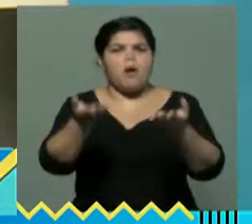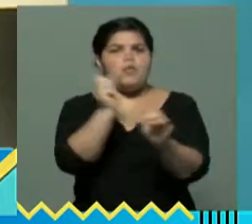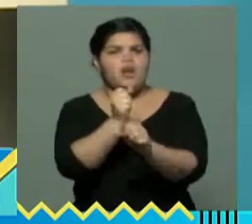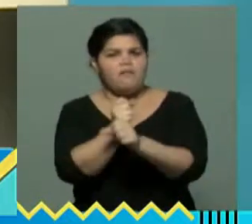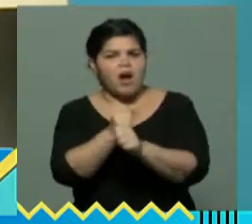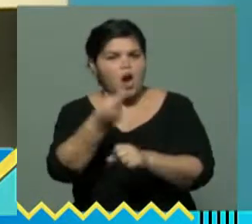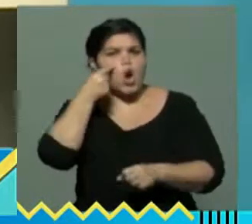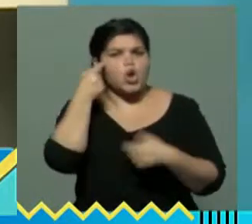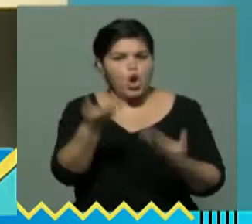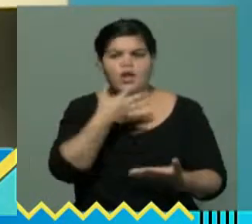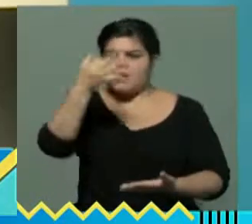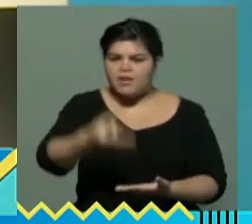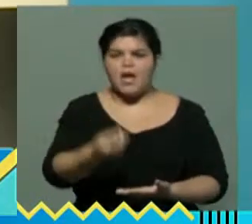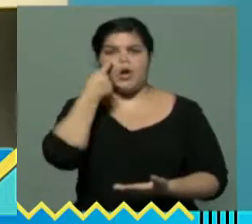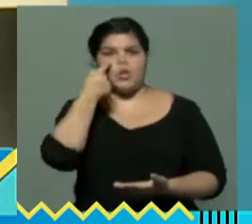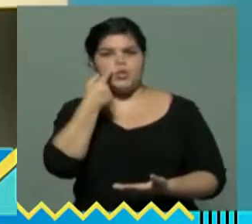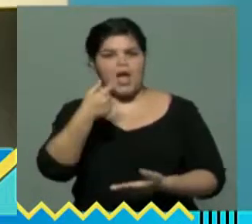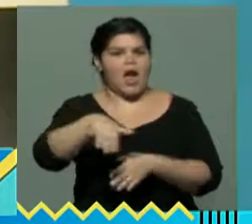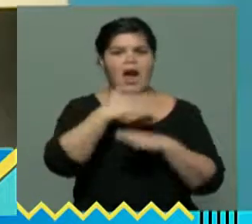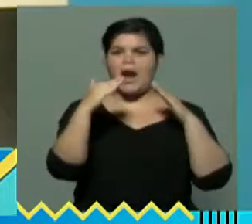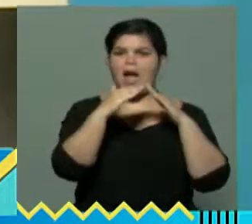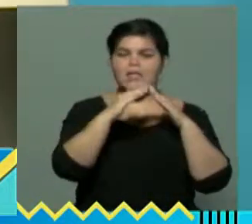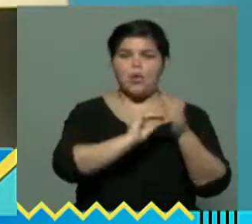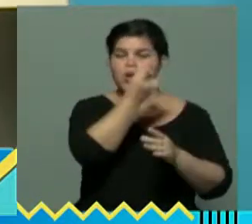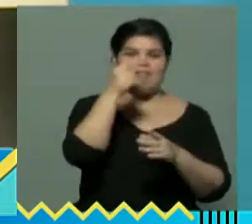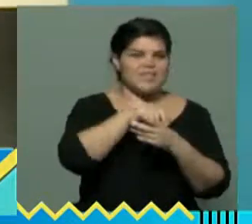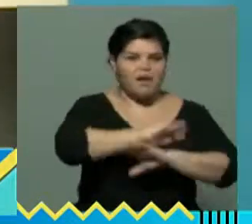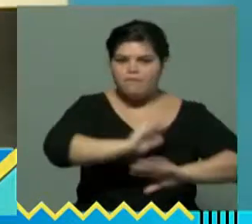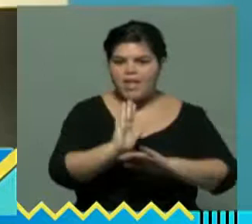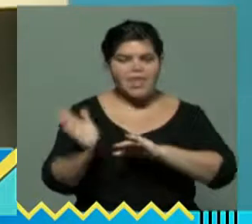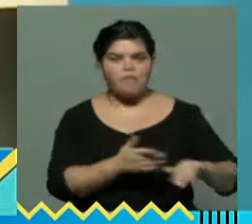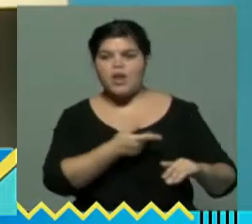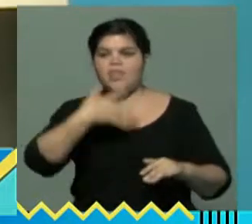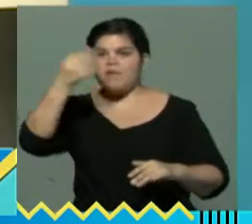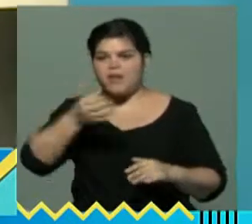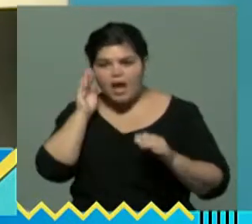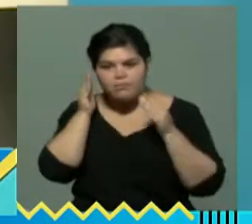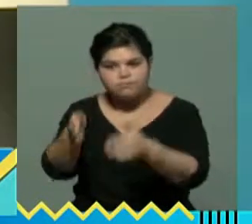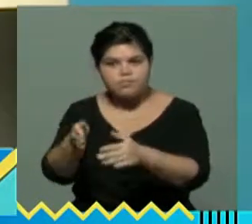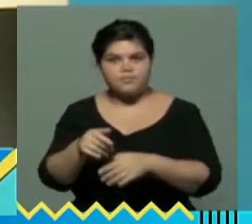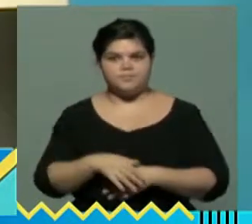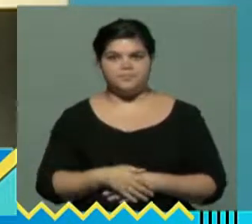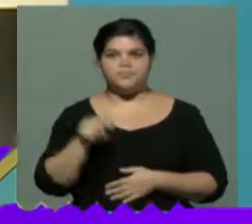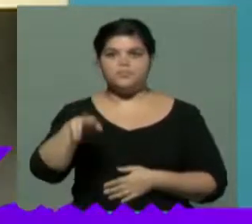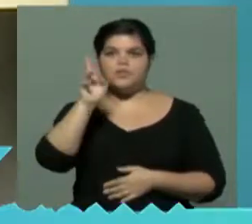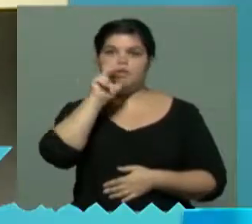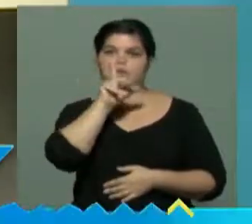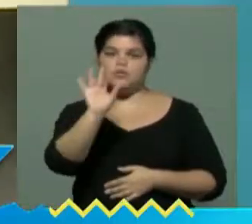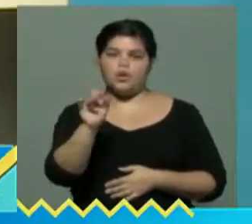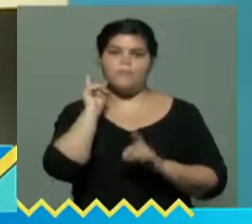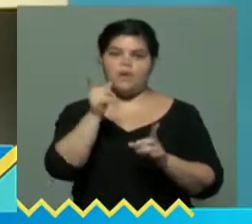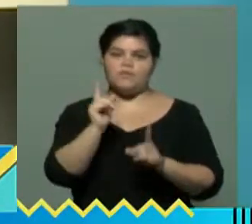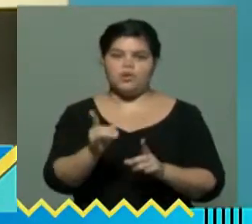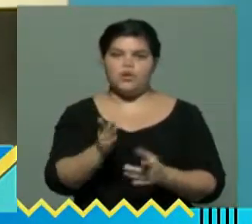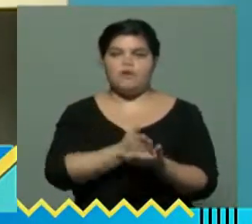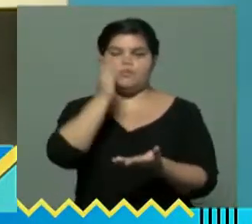conozcan, miren la realidad, salgan fuera de las casas de estudio, vayan a la realidad. Gracias, Roberto. Bueno, era Roberto Robitman, docente de la